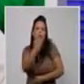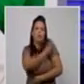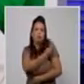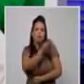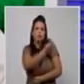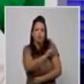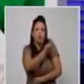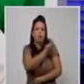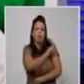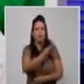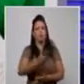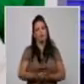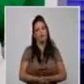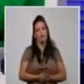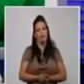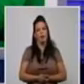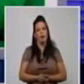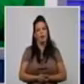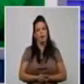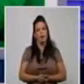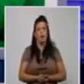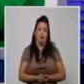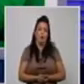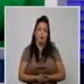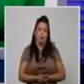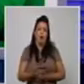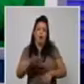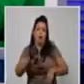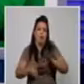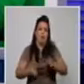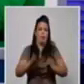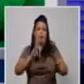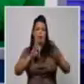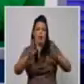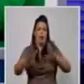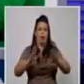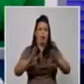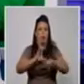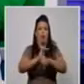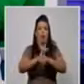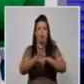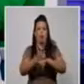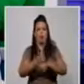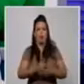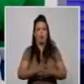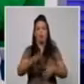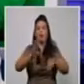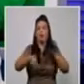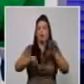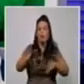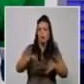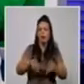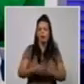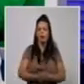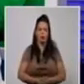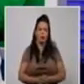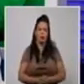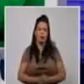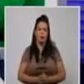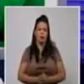expuestas, y teniendo en cuenta la contagiosidad y teniendo en cuenta